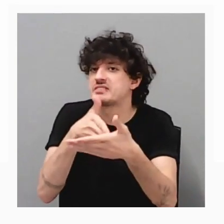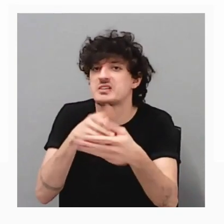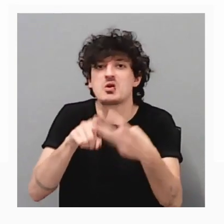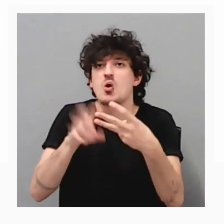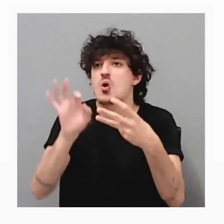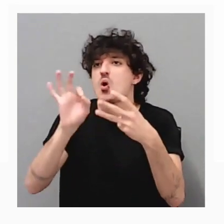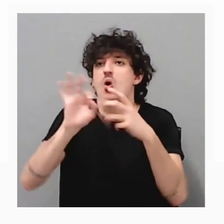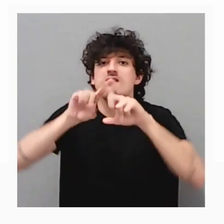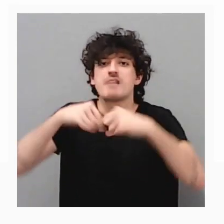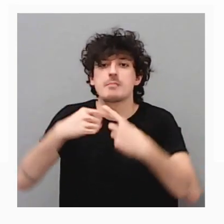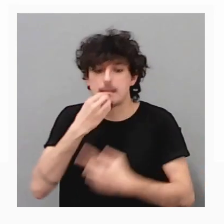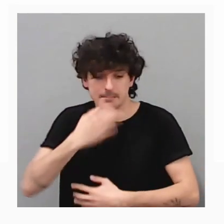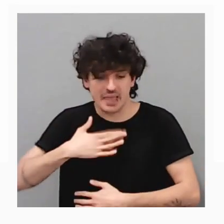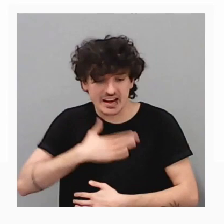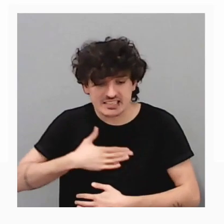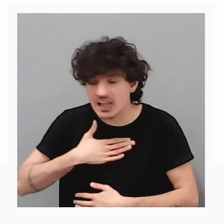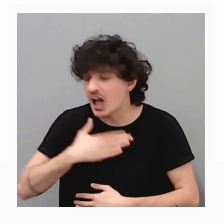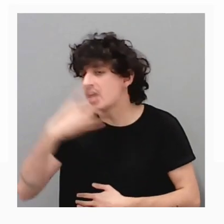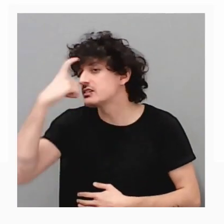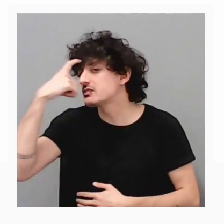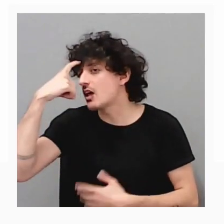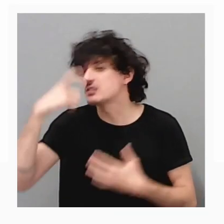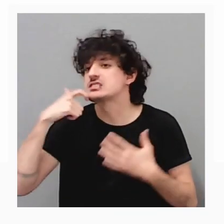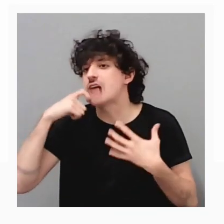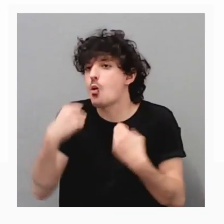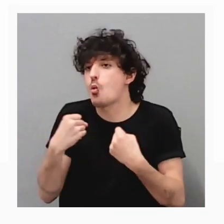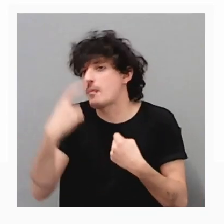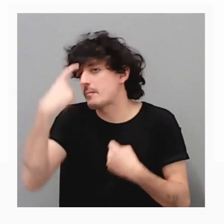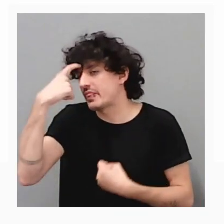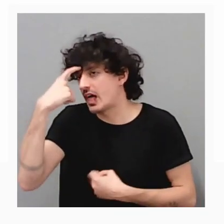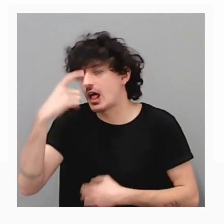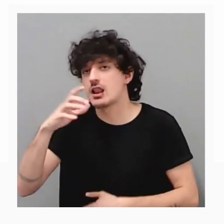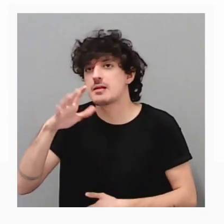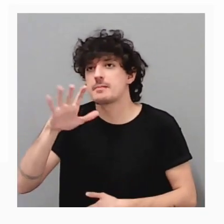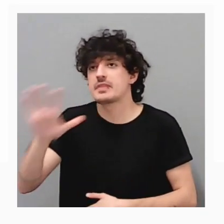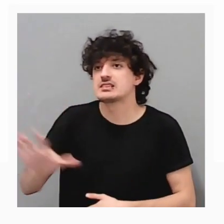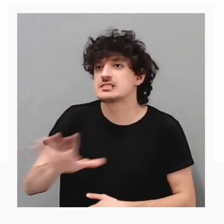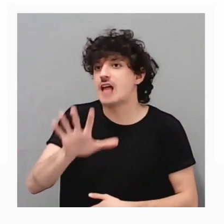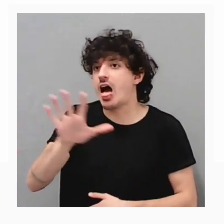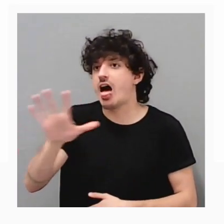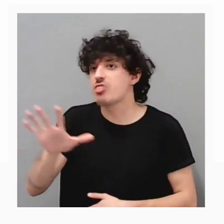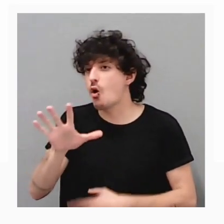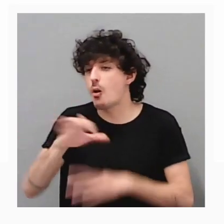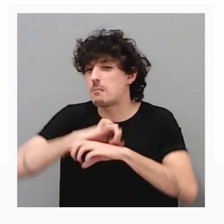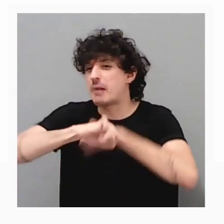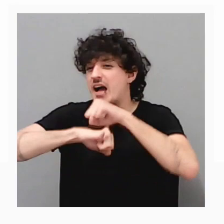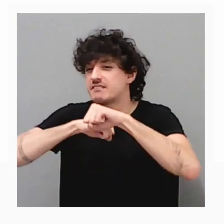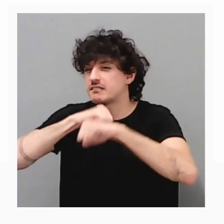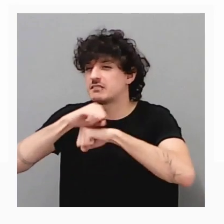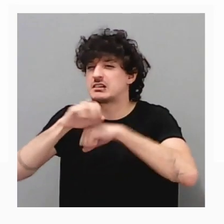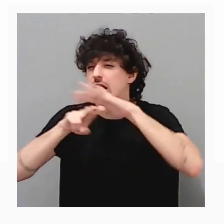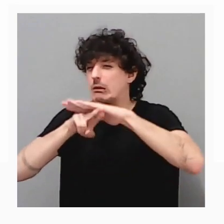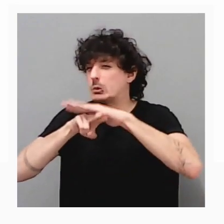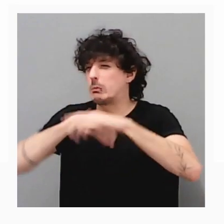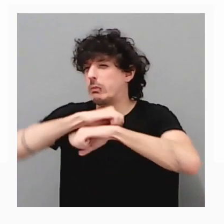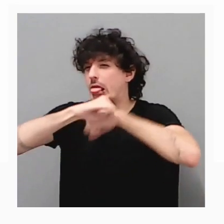buen bienestar, la salud mental, para el Estado, la sobrecarga del Estado. Pero